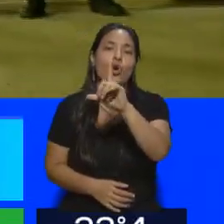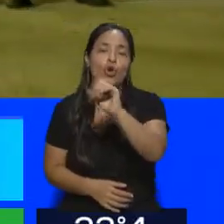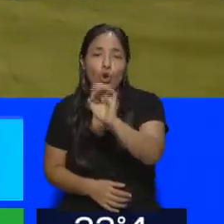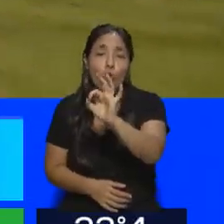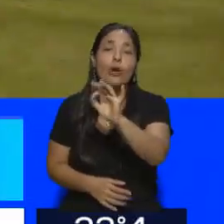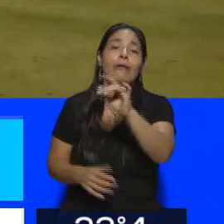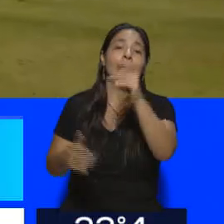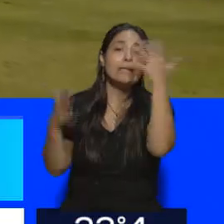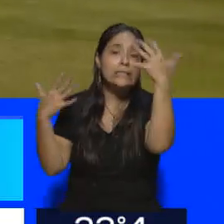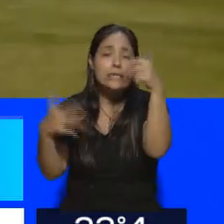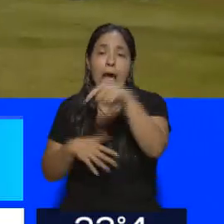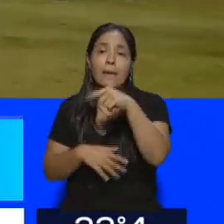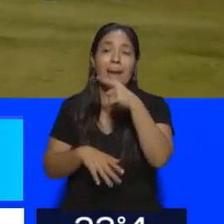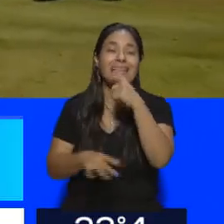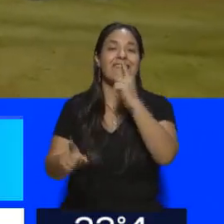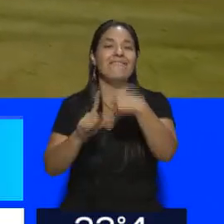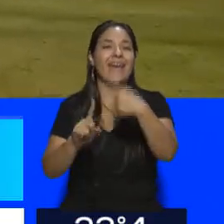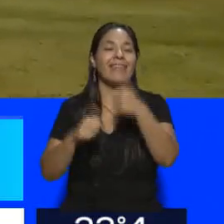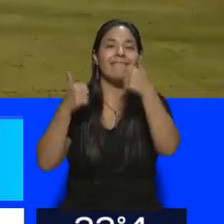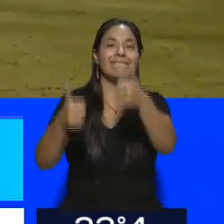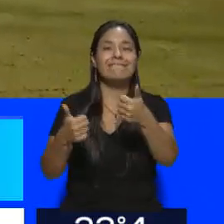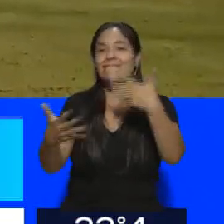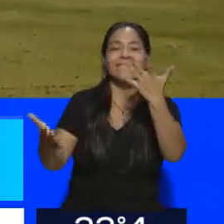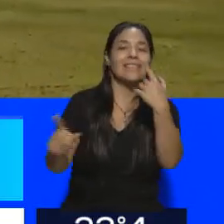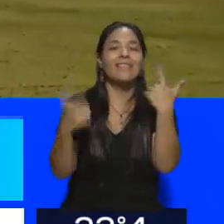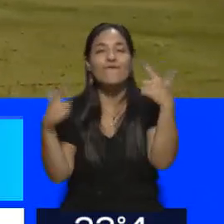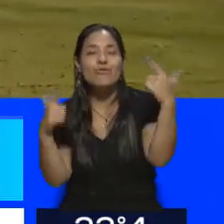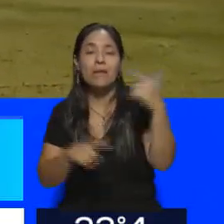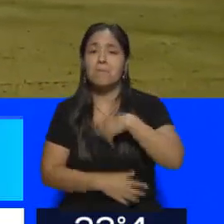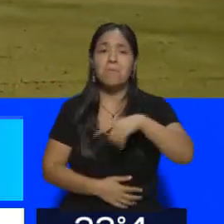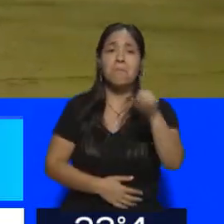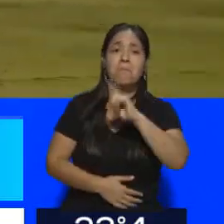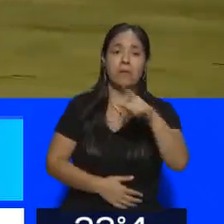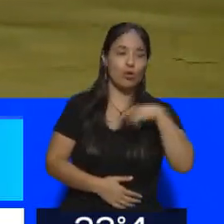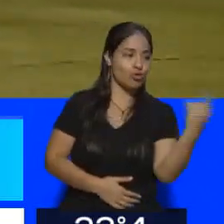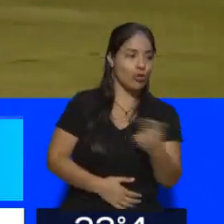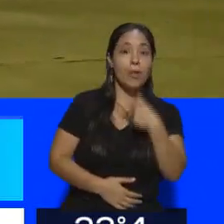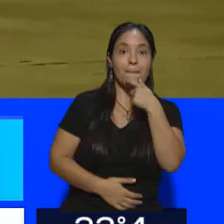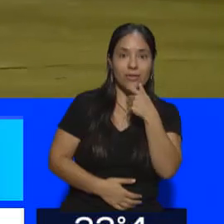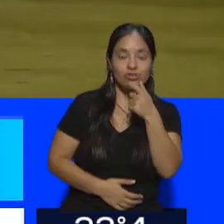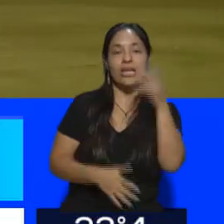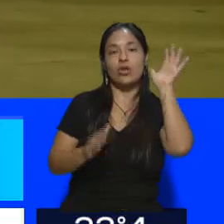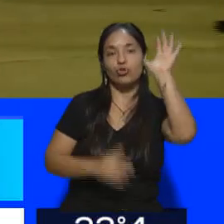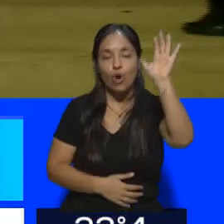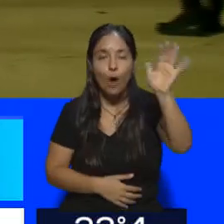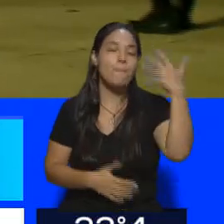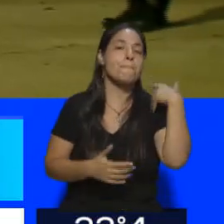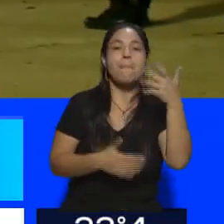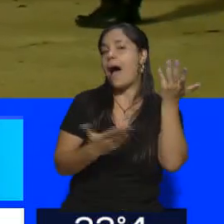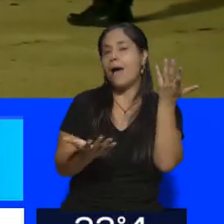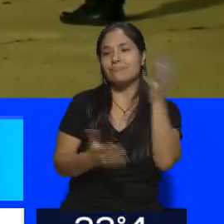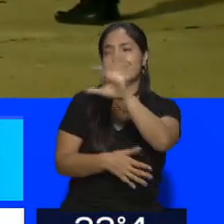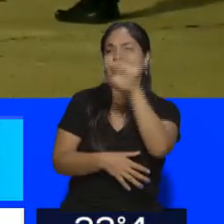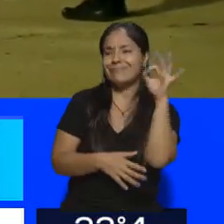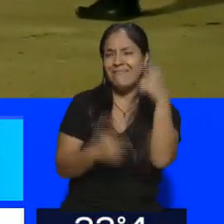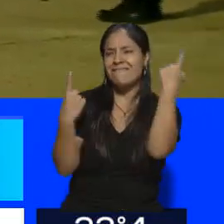fiesta, que nosotros por allí, o los mendocinos, o los hinchas de Godecruz, o la dirigencia de Godecruz, invita.